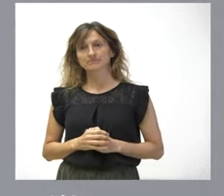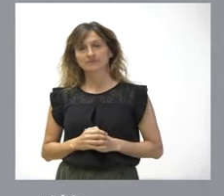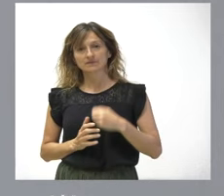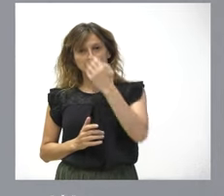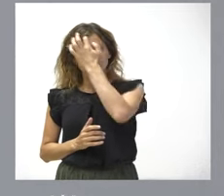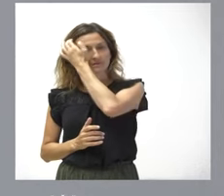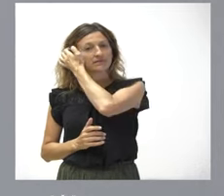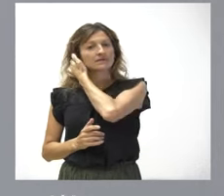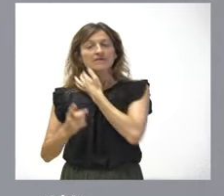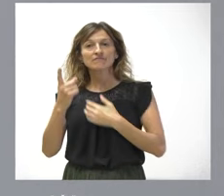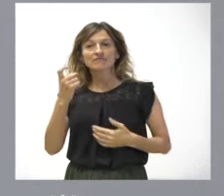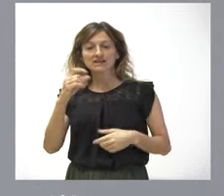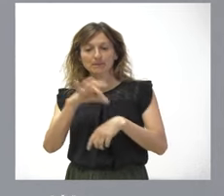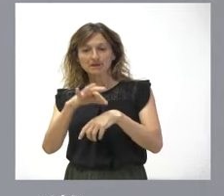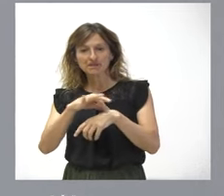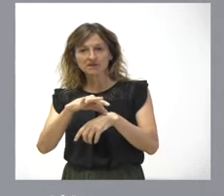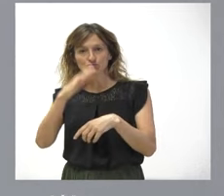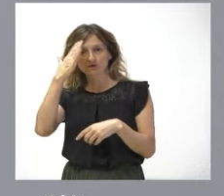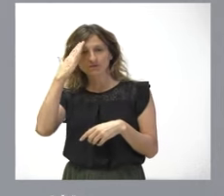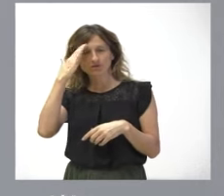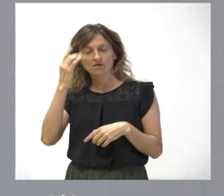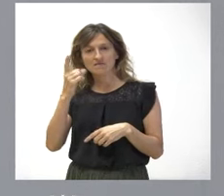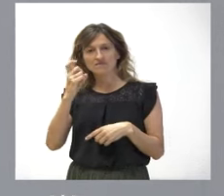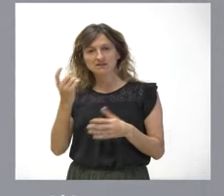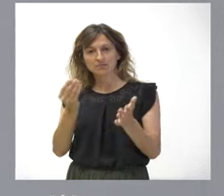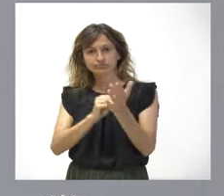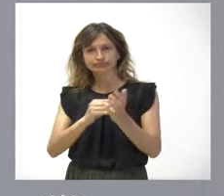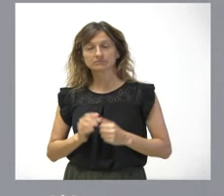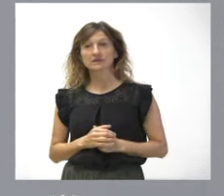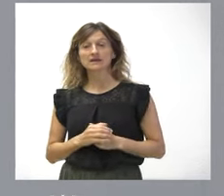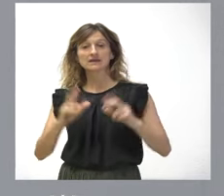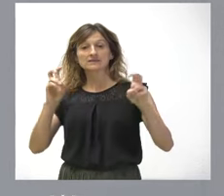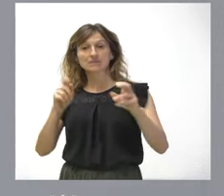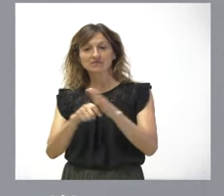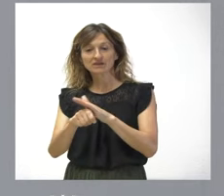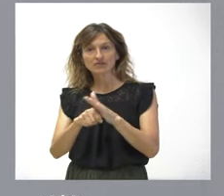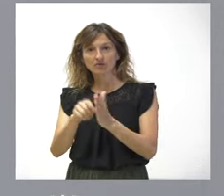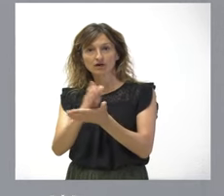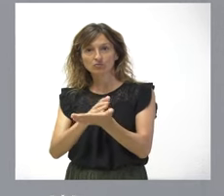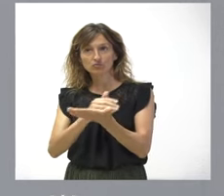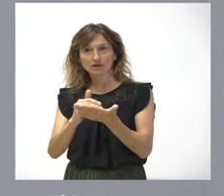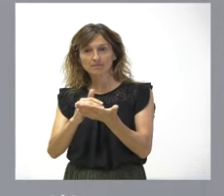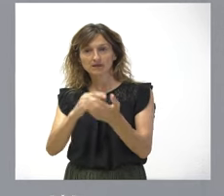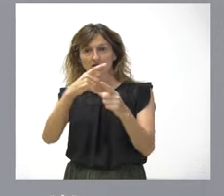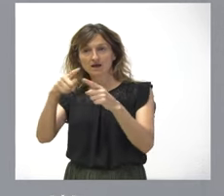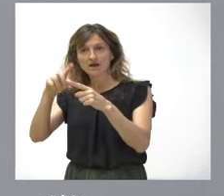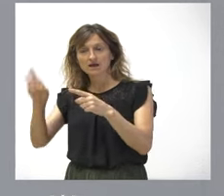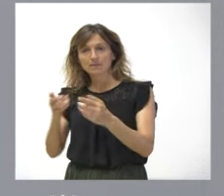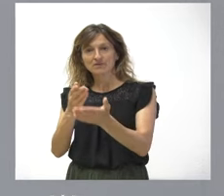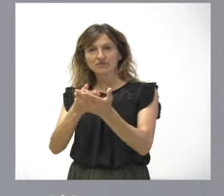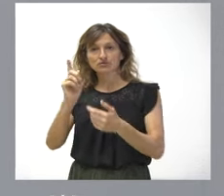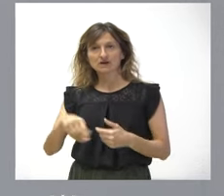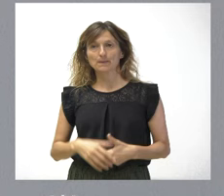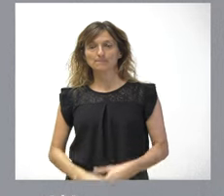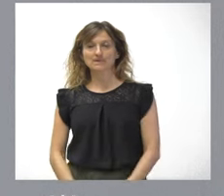de médicos en atención primaria fundamentalmente es otro y el tema de la financiación autonómica de forma multilateral es otro de los que hemos pedido